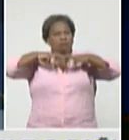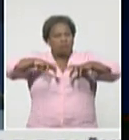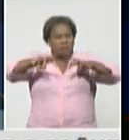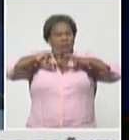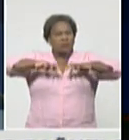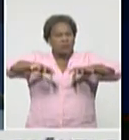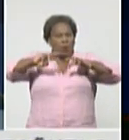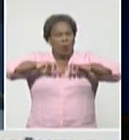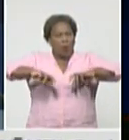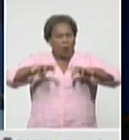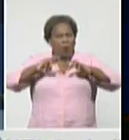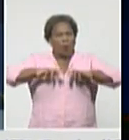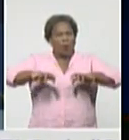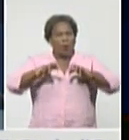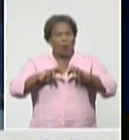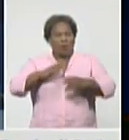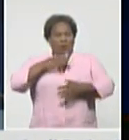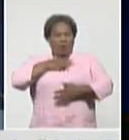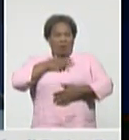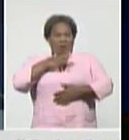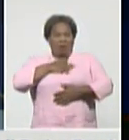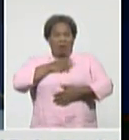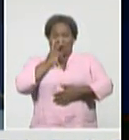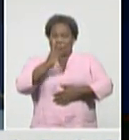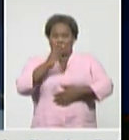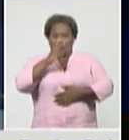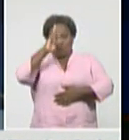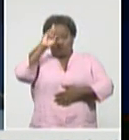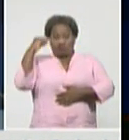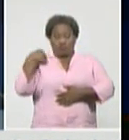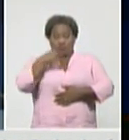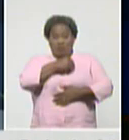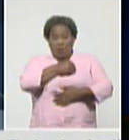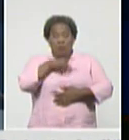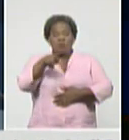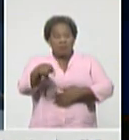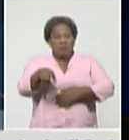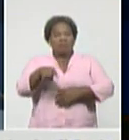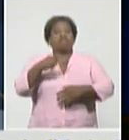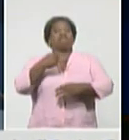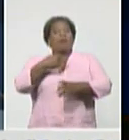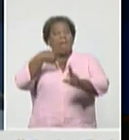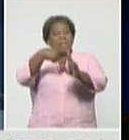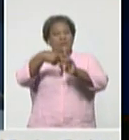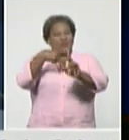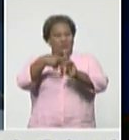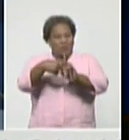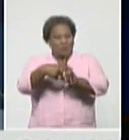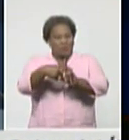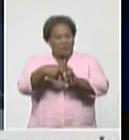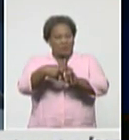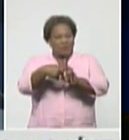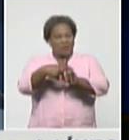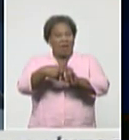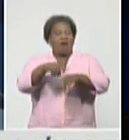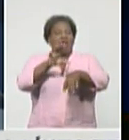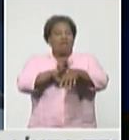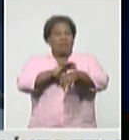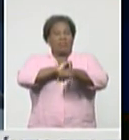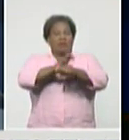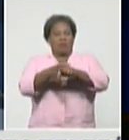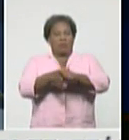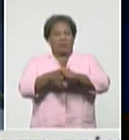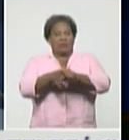establecidos por nuestros protocolos de atención y resultó positivo a la COVID-19 ayer. Y